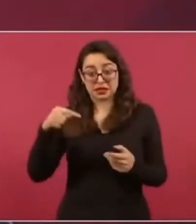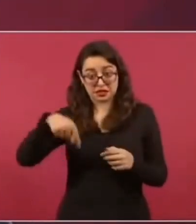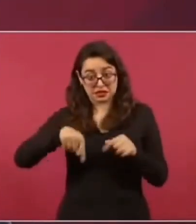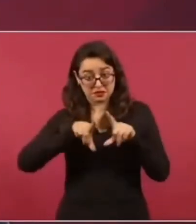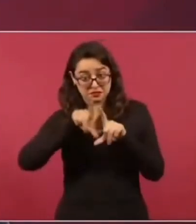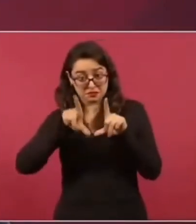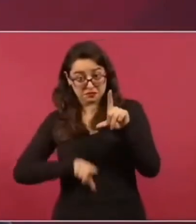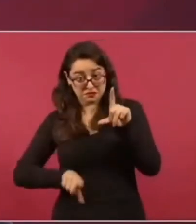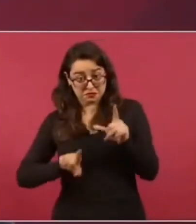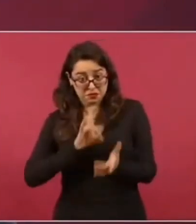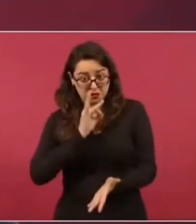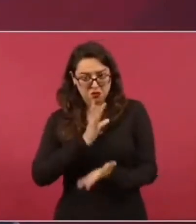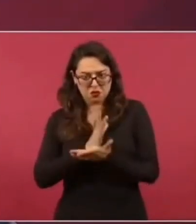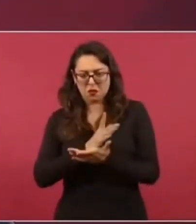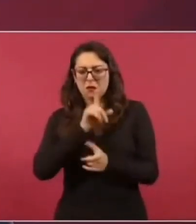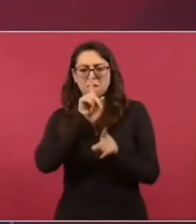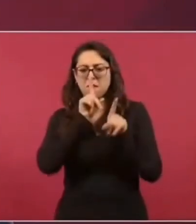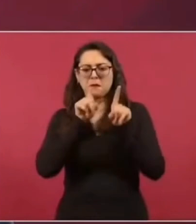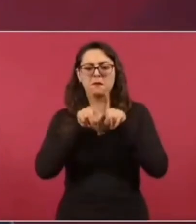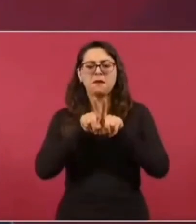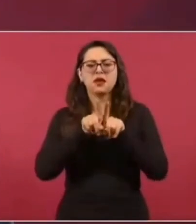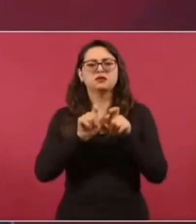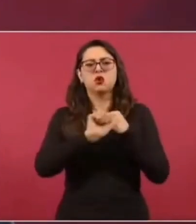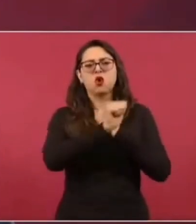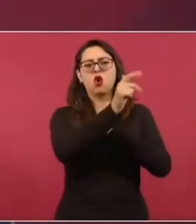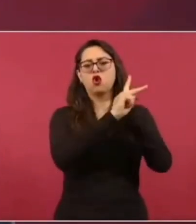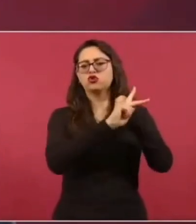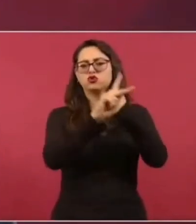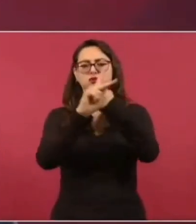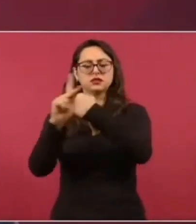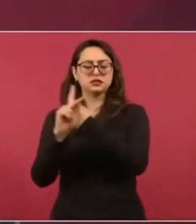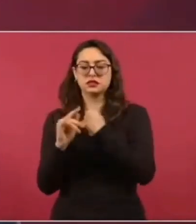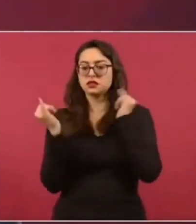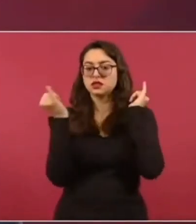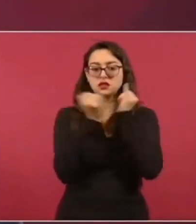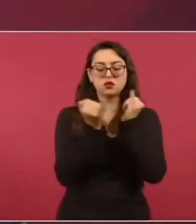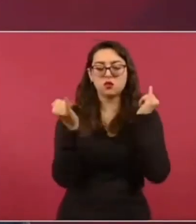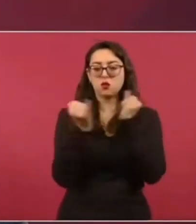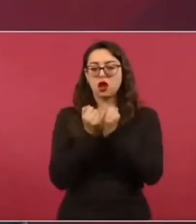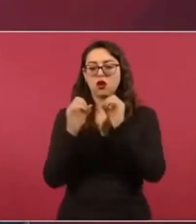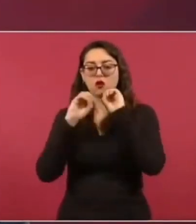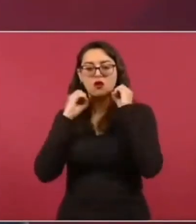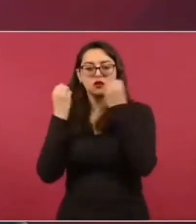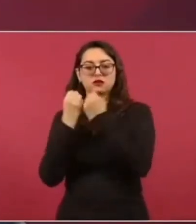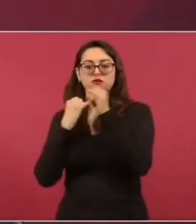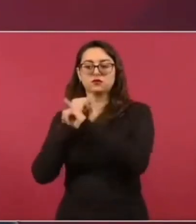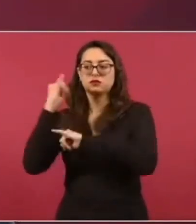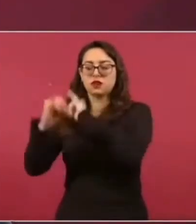mundo. ¿Qué eran las reformas estructurales? Pues